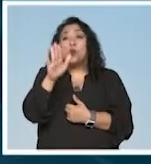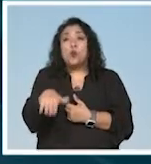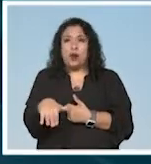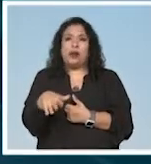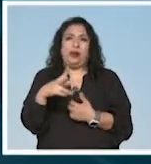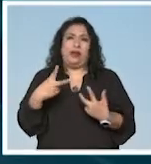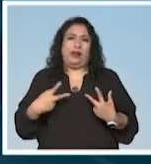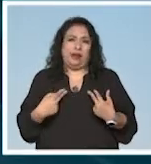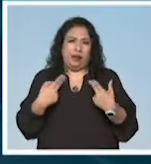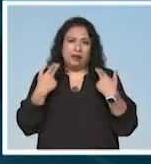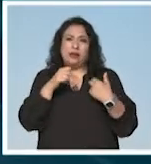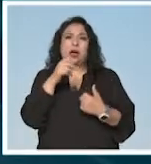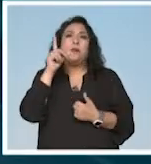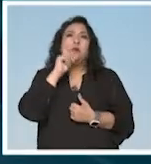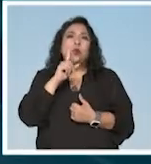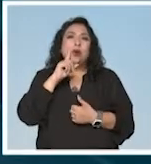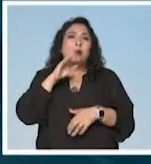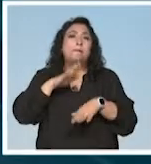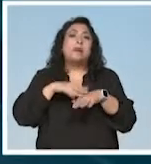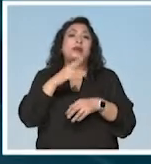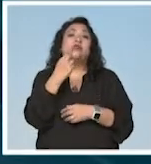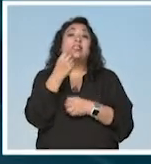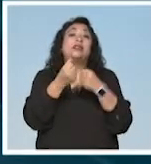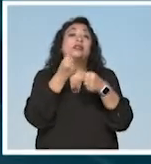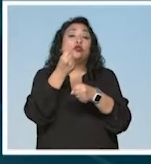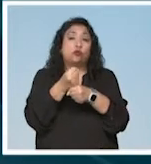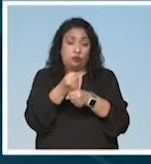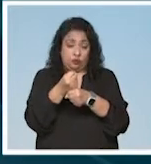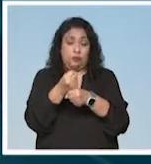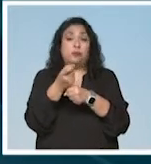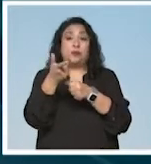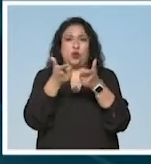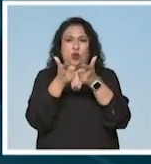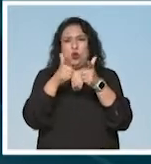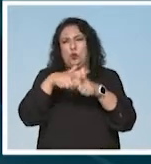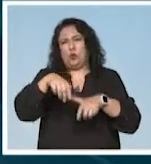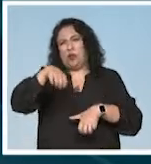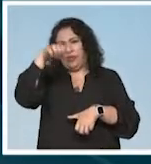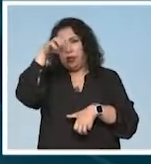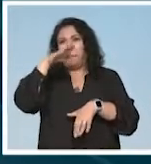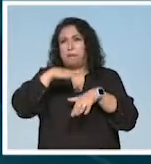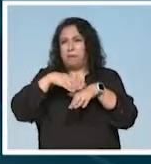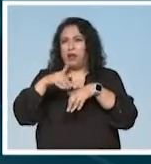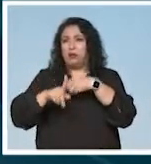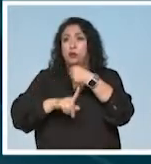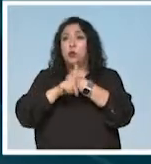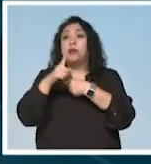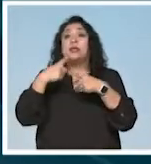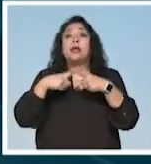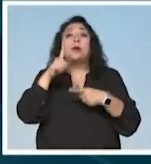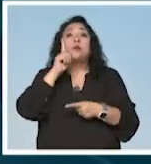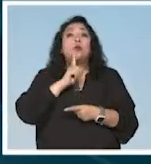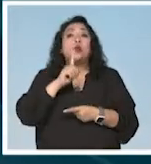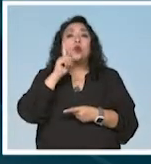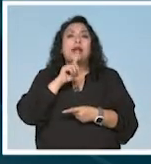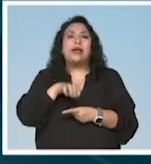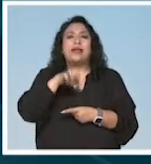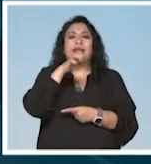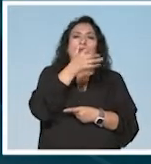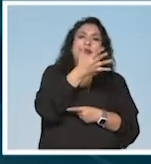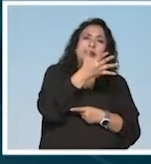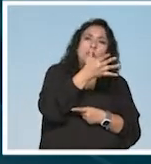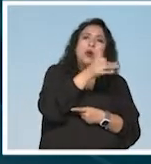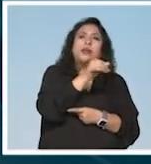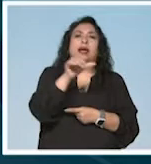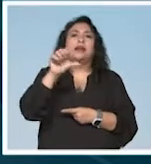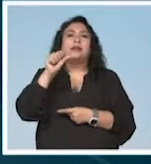por cáncer en las mujeres de más de 25 años el grupo de edad que más lo padece son las mujeres que están entre los 50